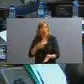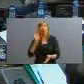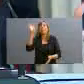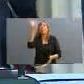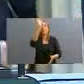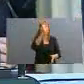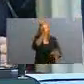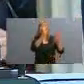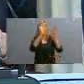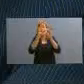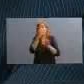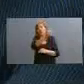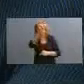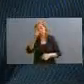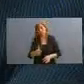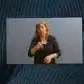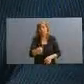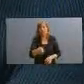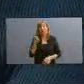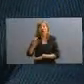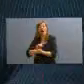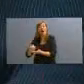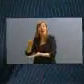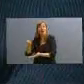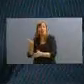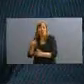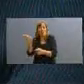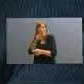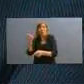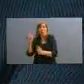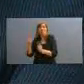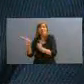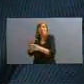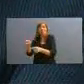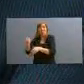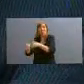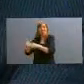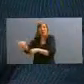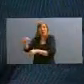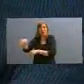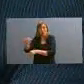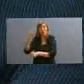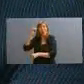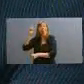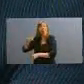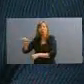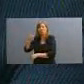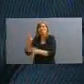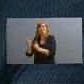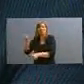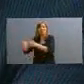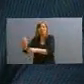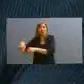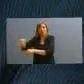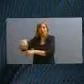uno de ustedes. No así a los abogados, que se eligen entre ellos, no así a los jueces, que se eligen entre ellos,